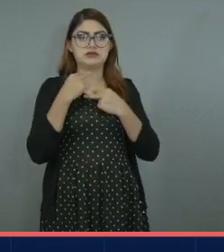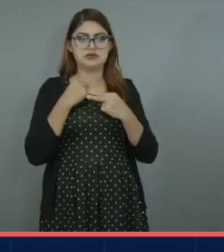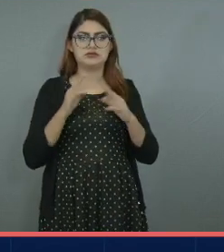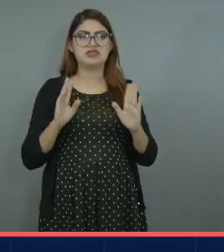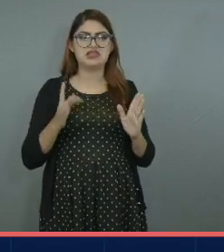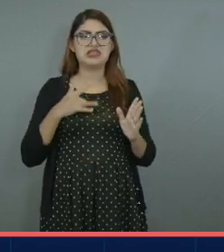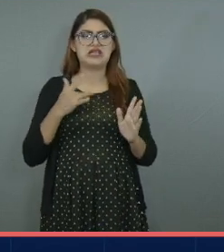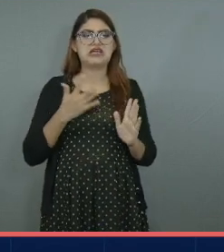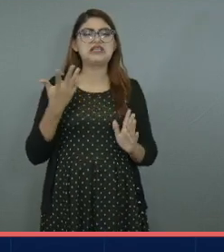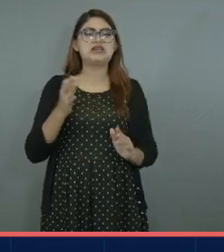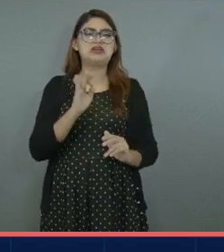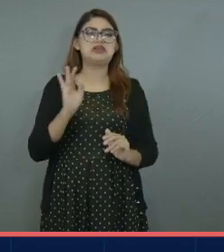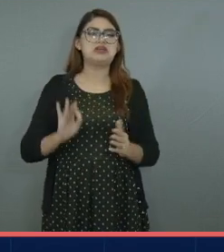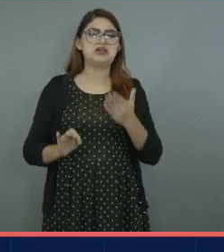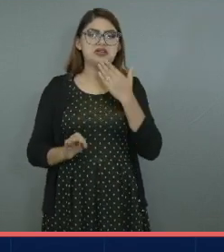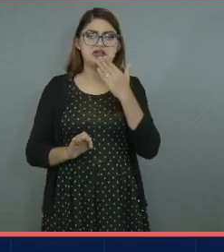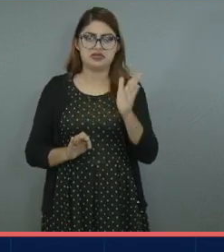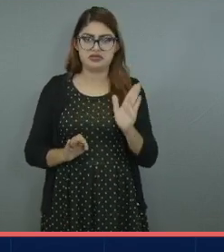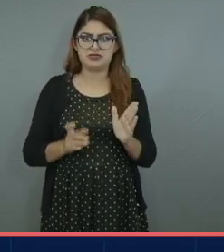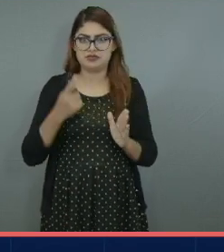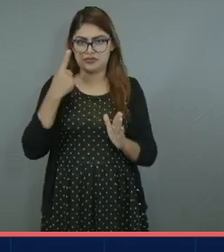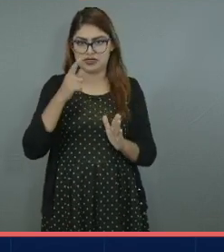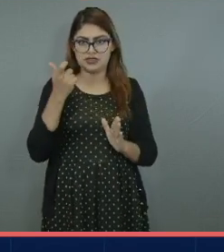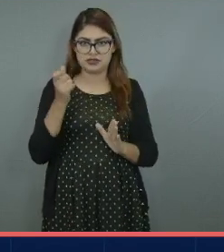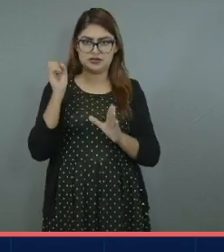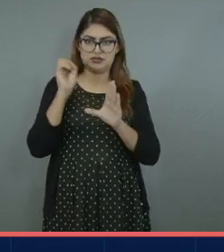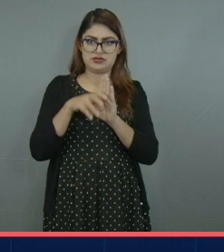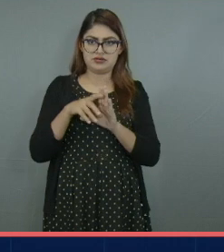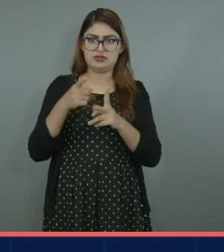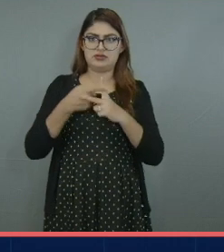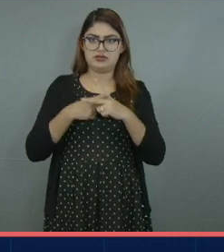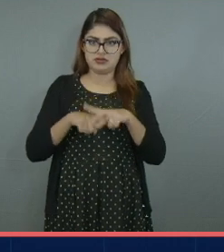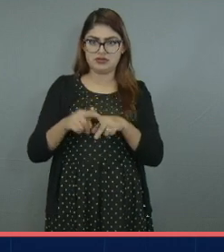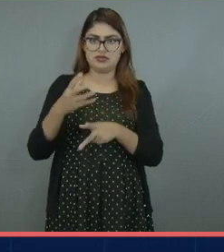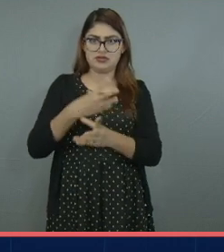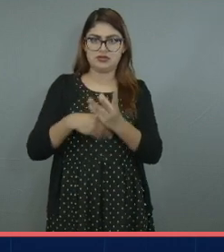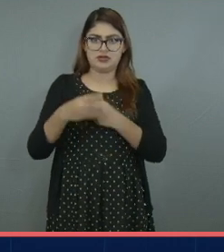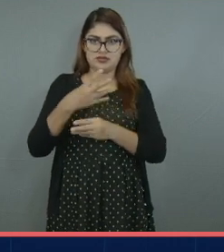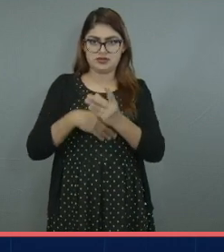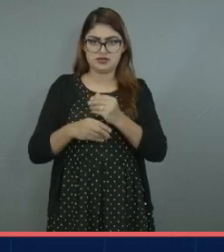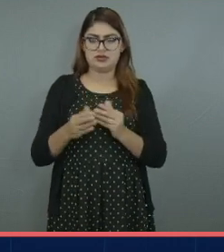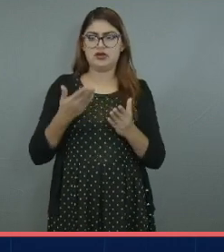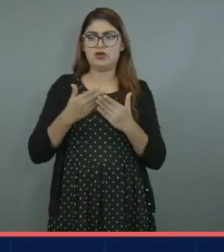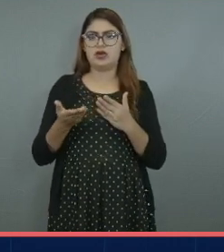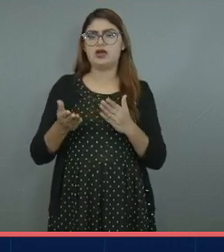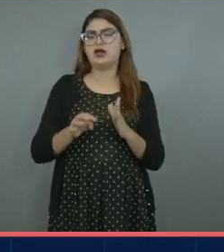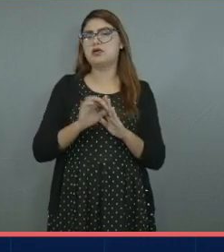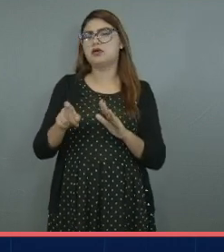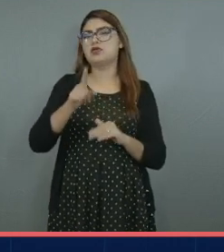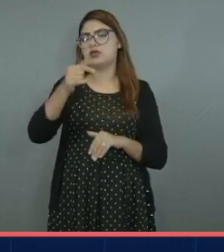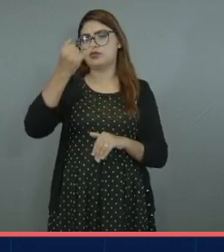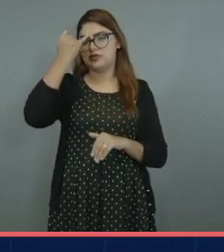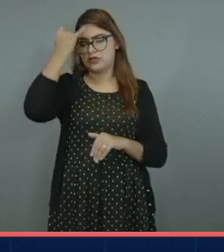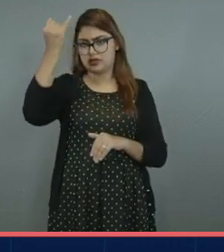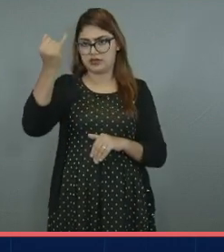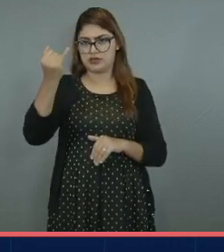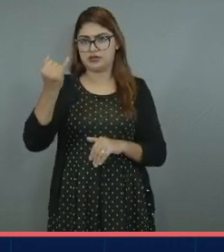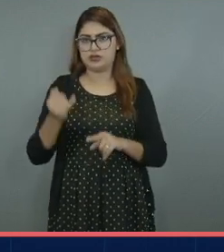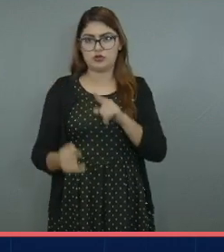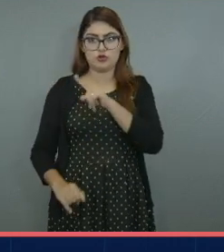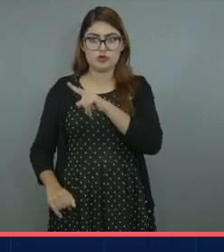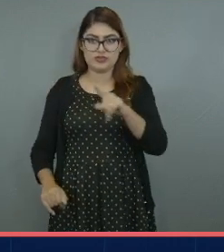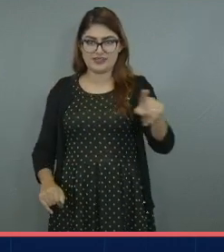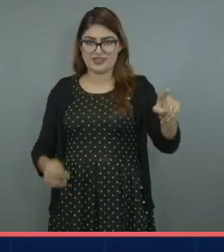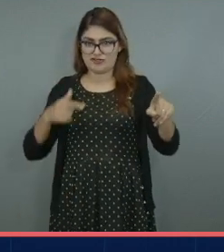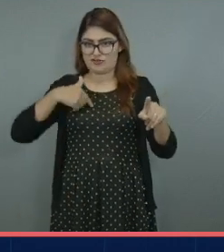muy buen porcentaje para empezar a invertir ustedes que están jóvenes. Y supongamos que del otro lado de la pantalla, que yo sé que hay